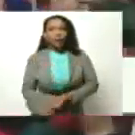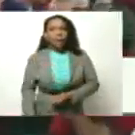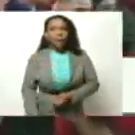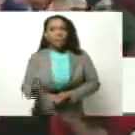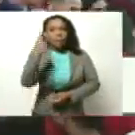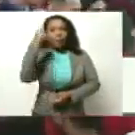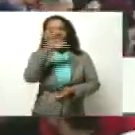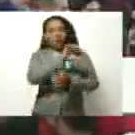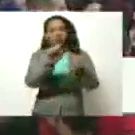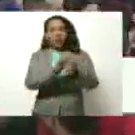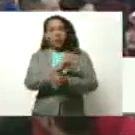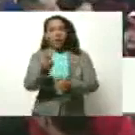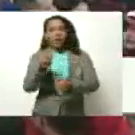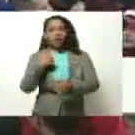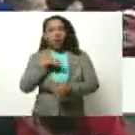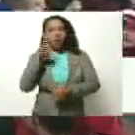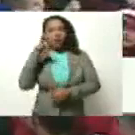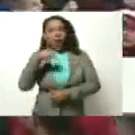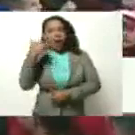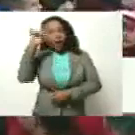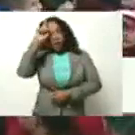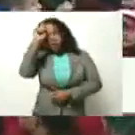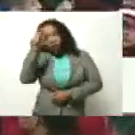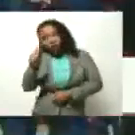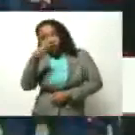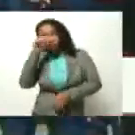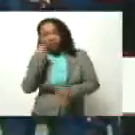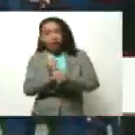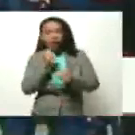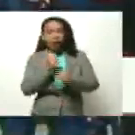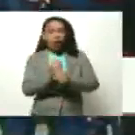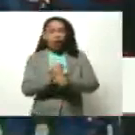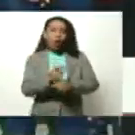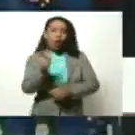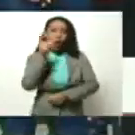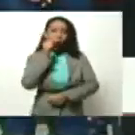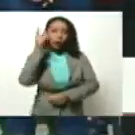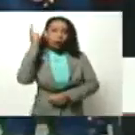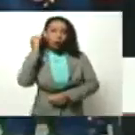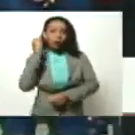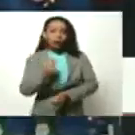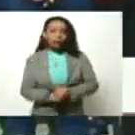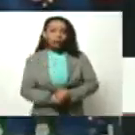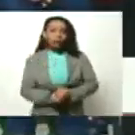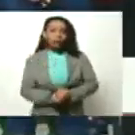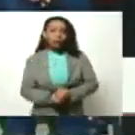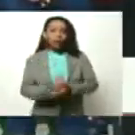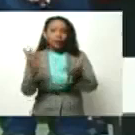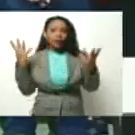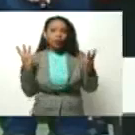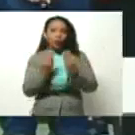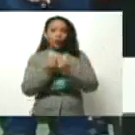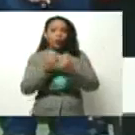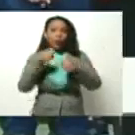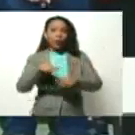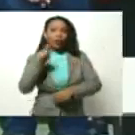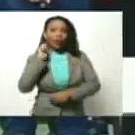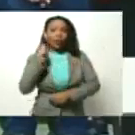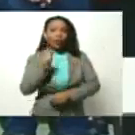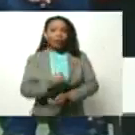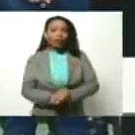vicepresidente tengo que también reconocer el trabajo de los hombres y mujeres que nos han acompañado en esta tarea